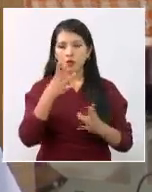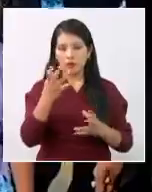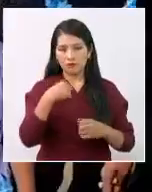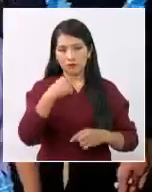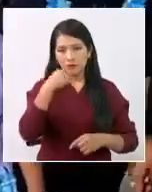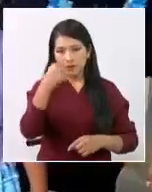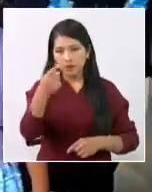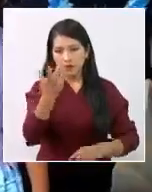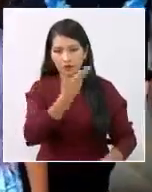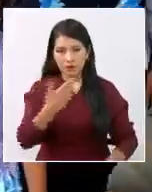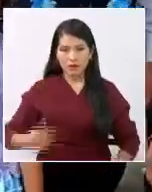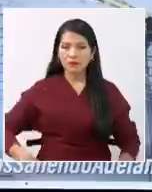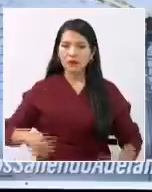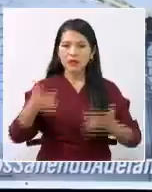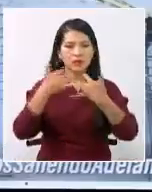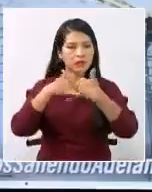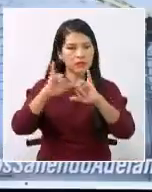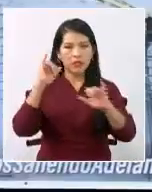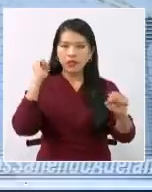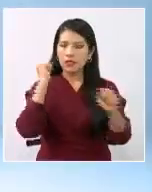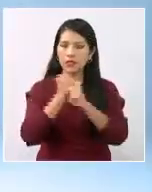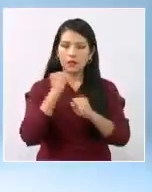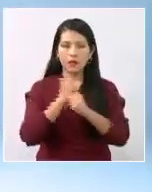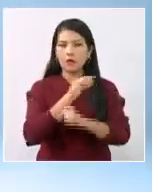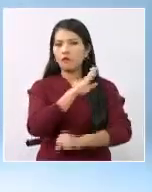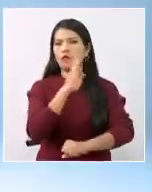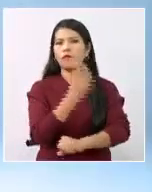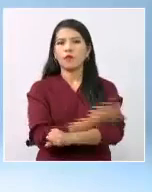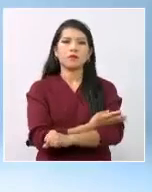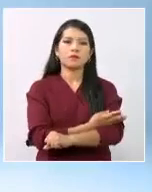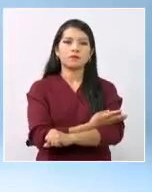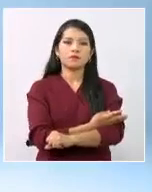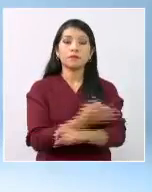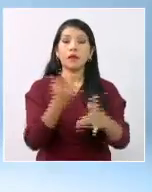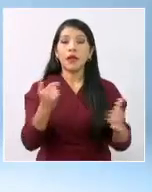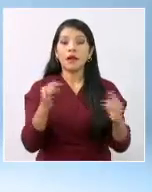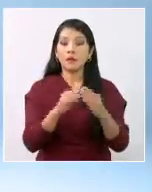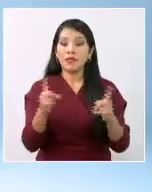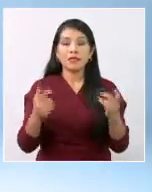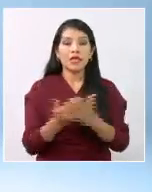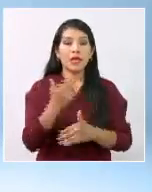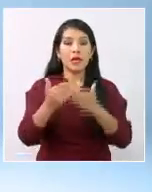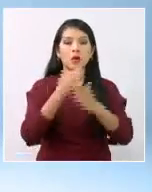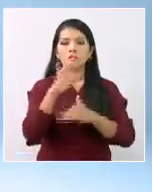presidente que siga trabajando con mucho empeño. A continuación vamos a revisar